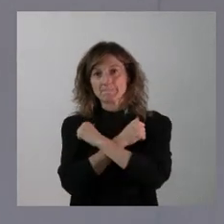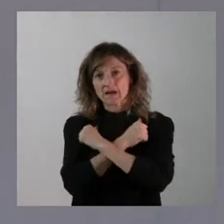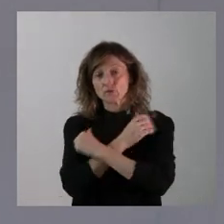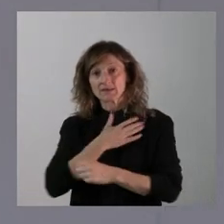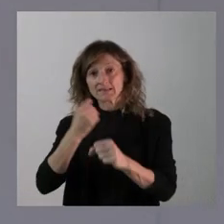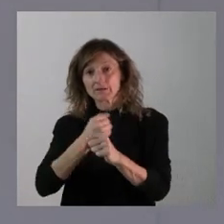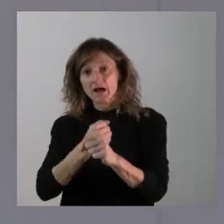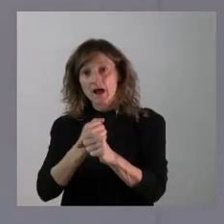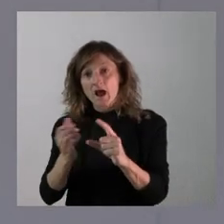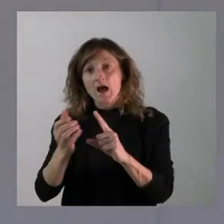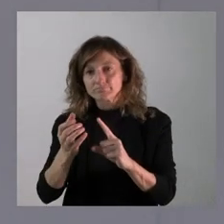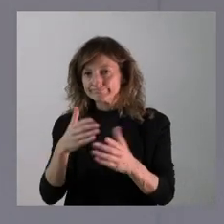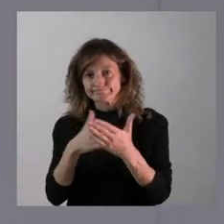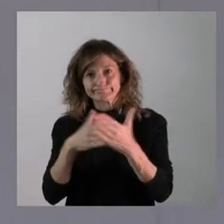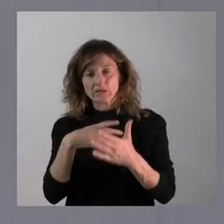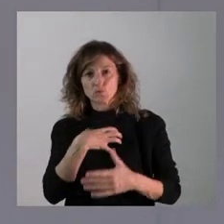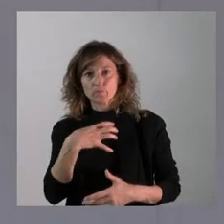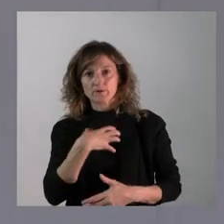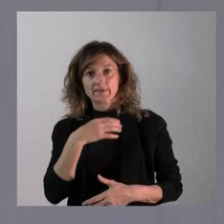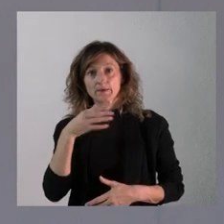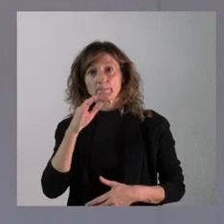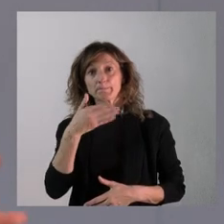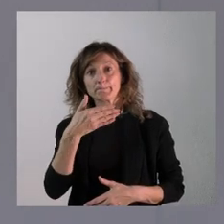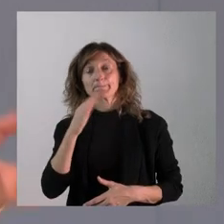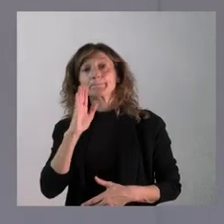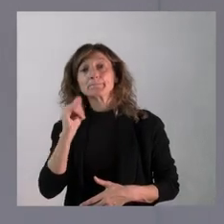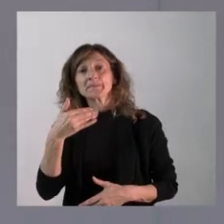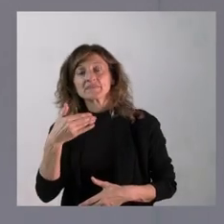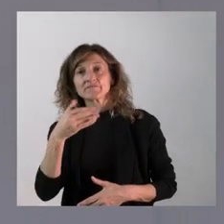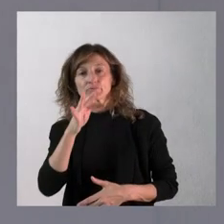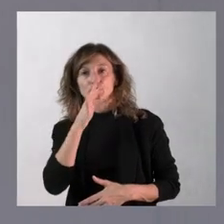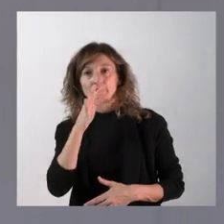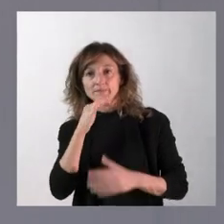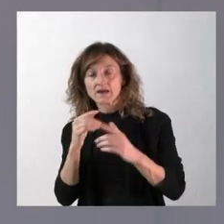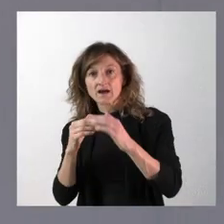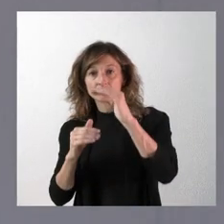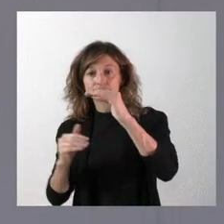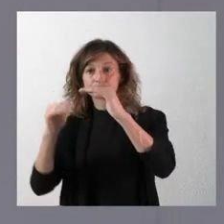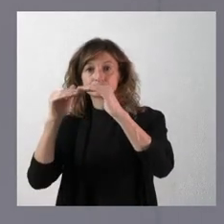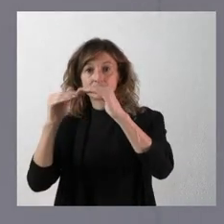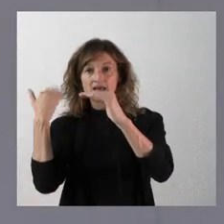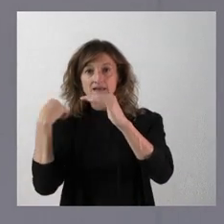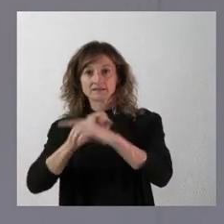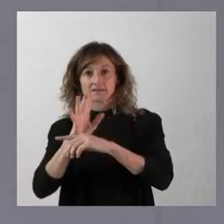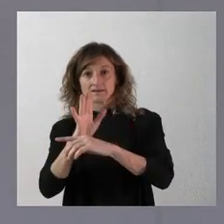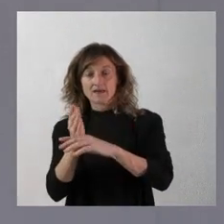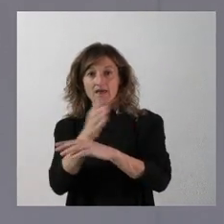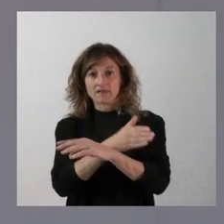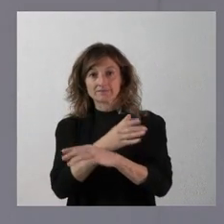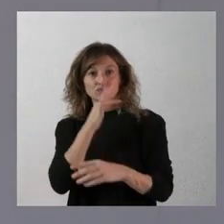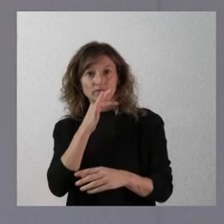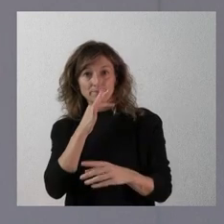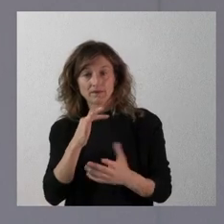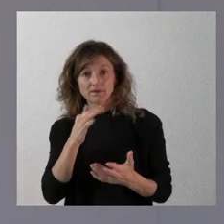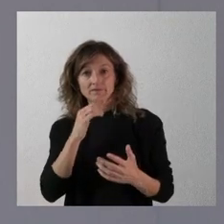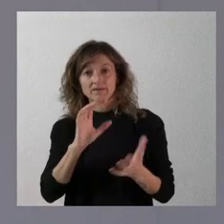quisieran trabajar y no pueden hacerlo en términos de pib todavía no hemos alcanzado el nivel de pib y previo a la pandemia Y eso yo creo que lo dice todo Aunque somos de las comunidades